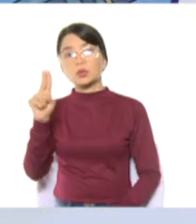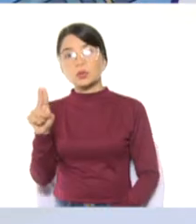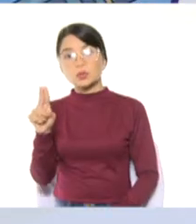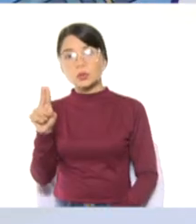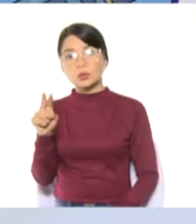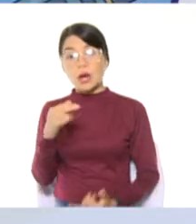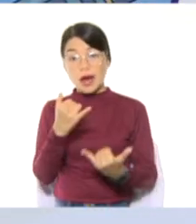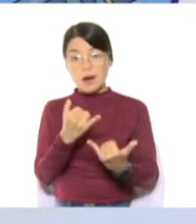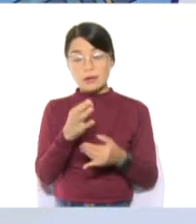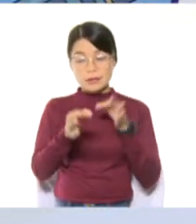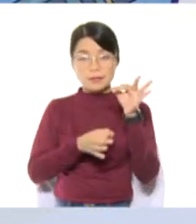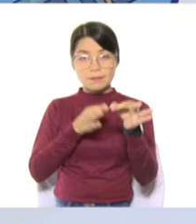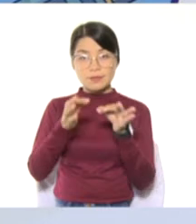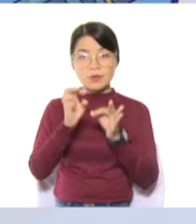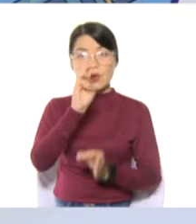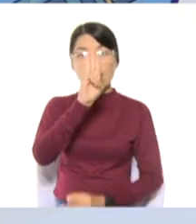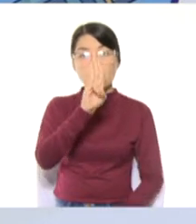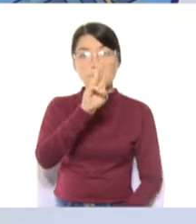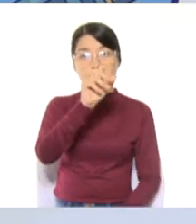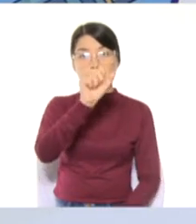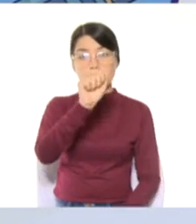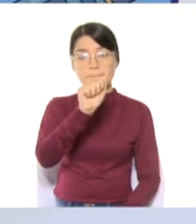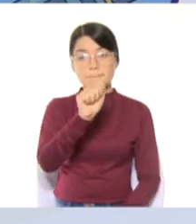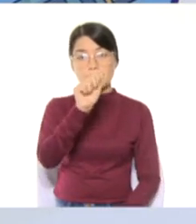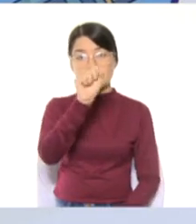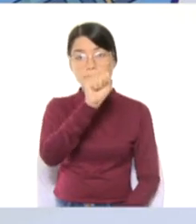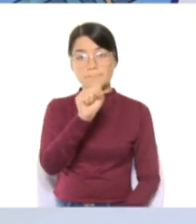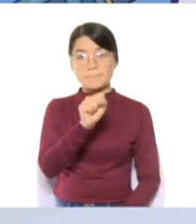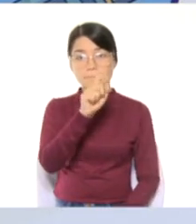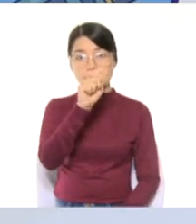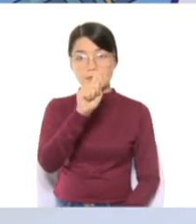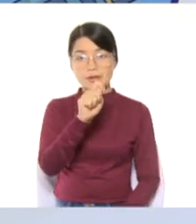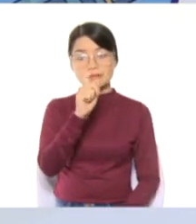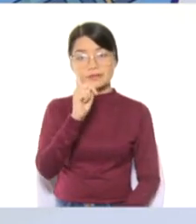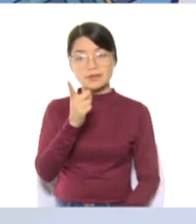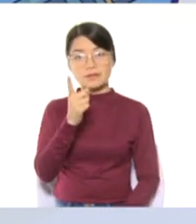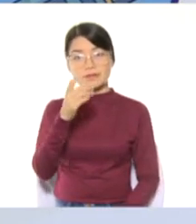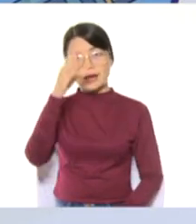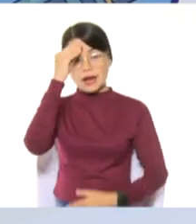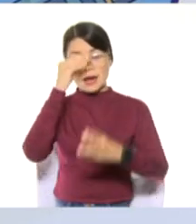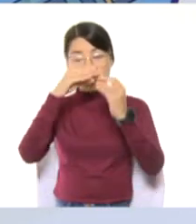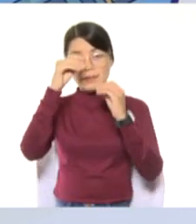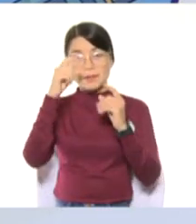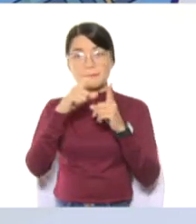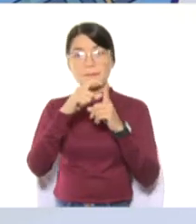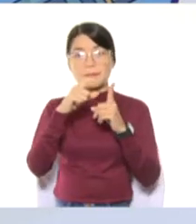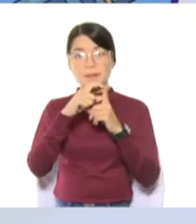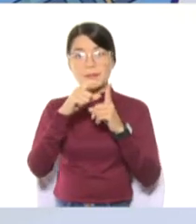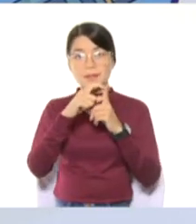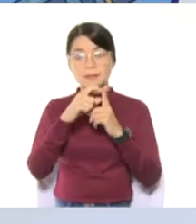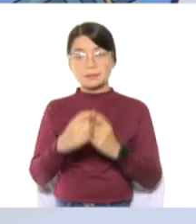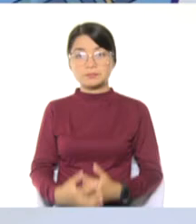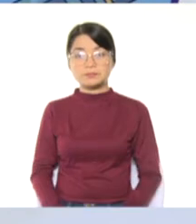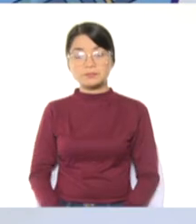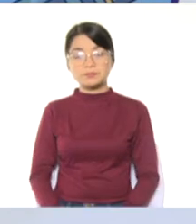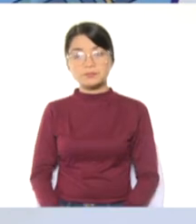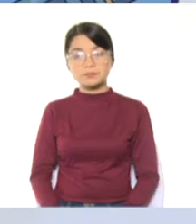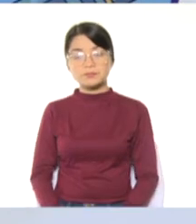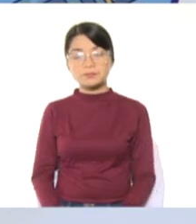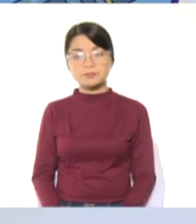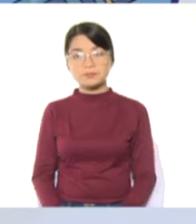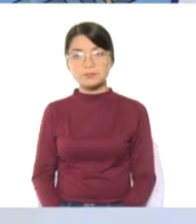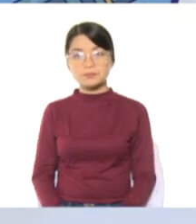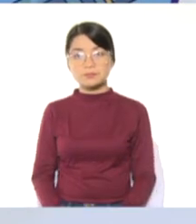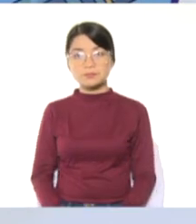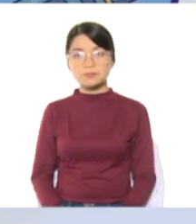ciertas palabritas que tenemos que aprendernos, que son o'clock, que es en punto, quarter, que es 15 minutos o un cuarto,